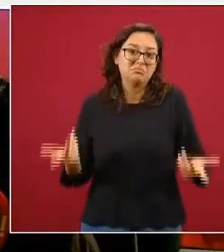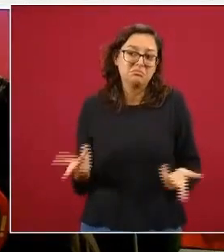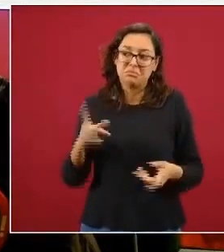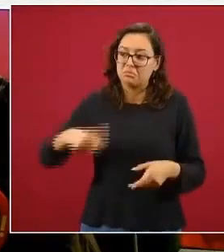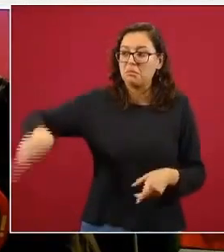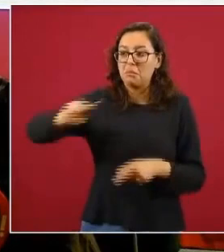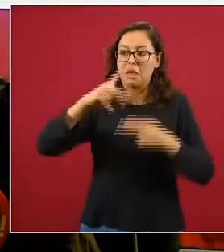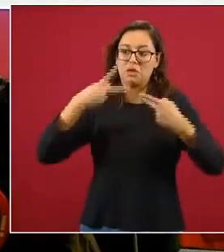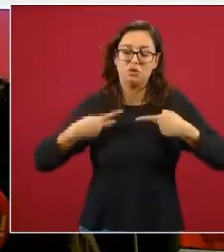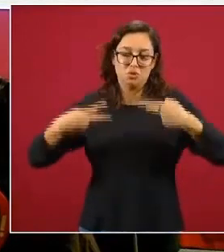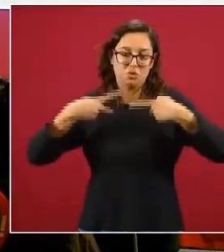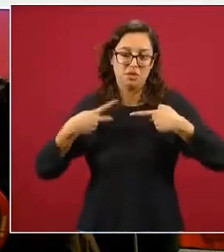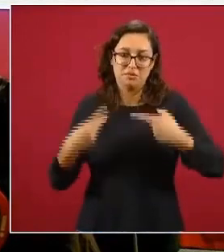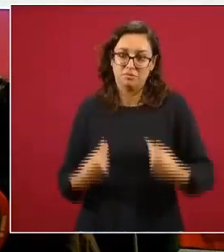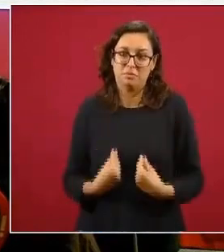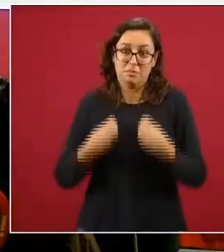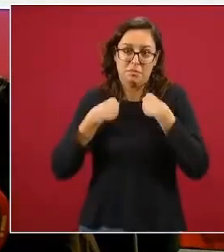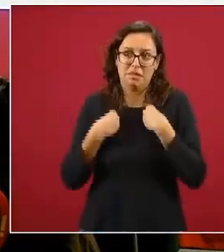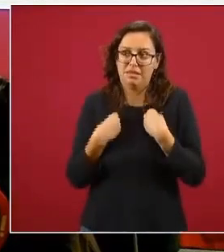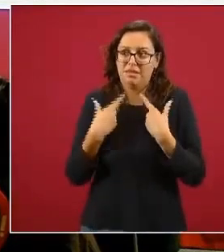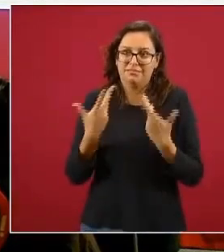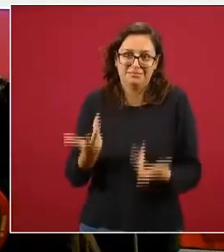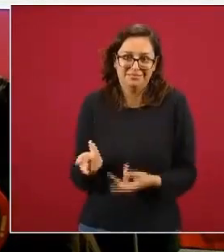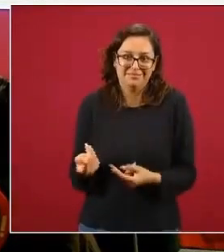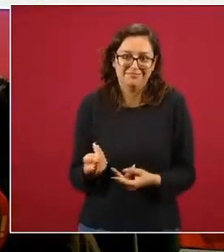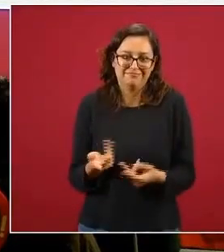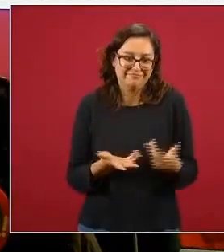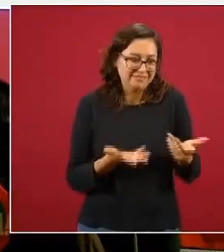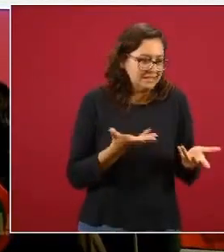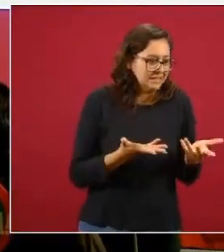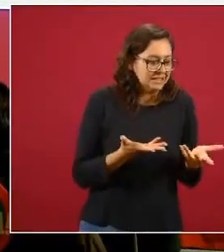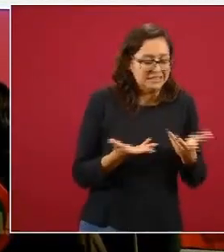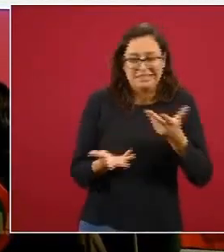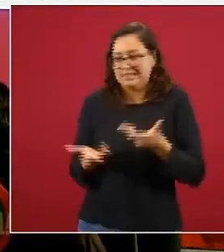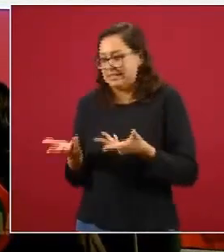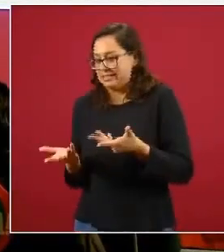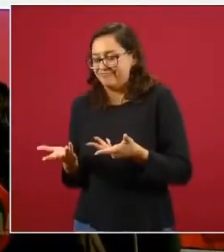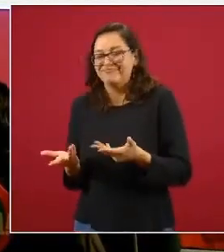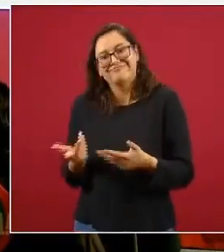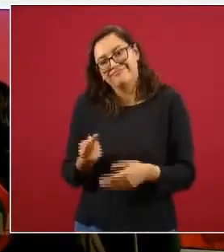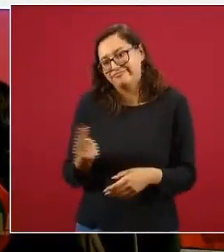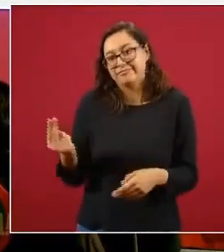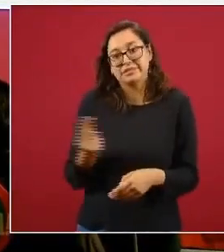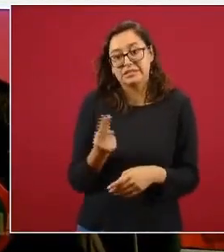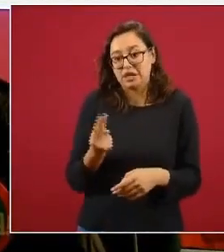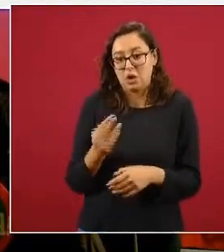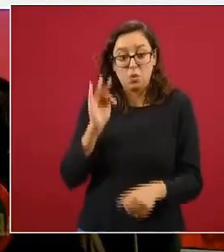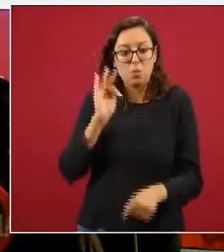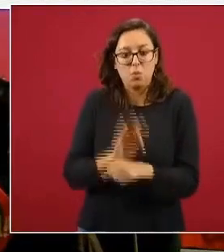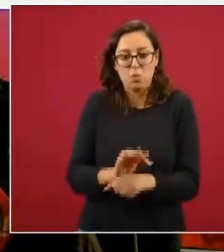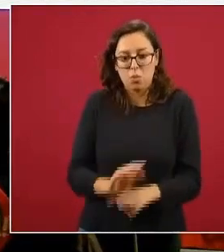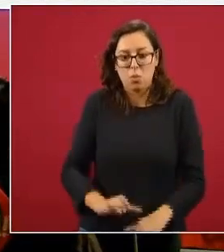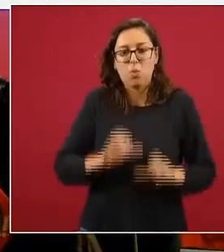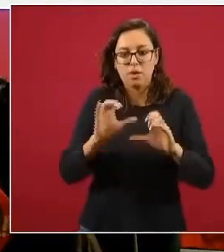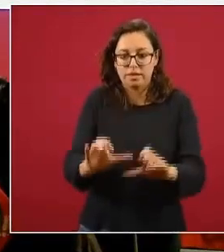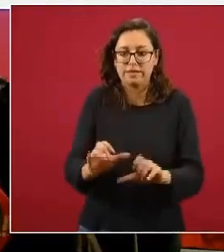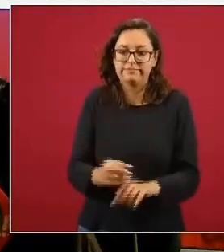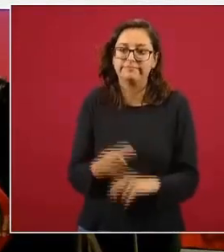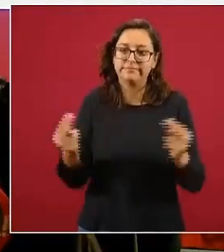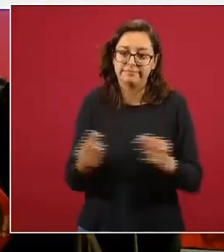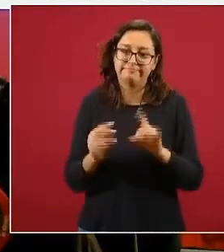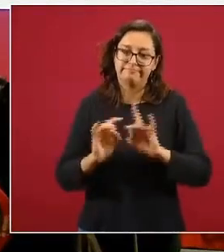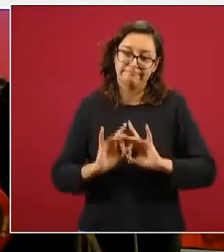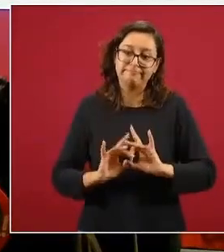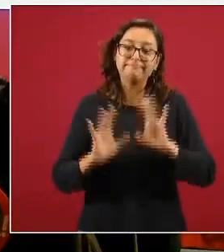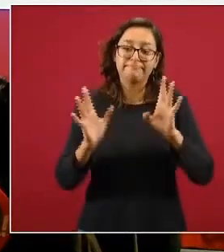vida de las personas. Son 2 bienes públicos a tutelar, a cuidar, a resguardar, y esto es lo que puede